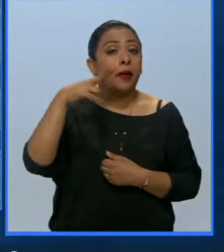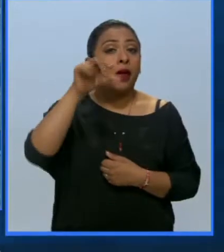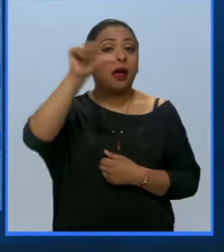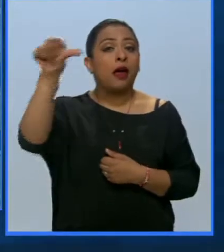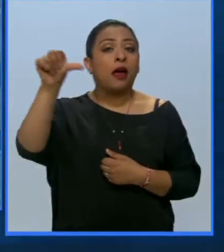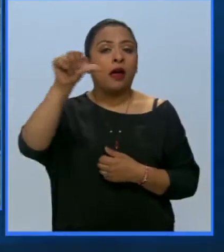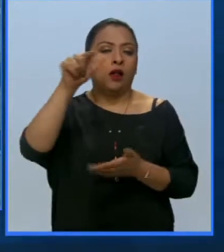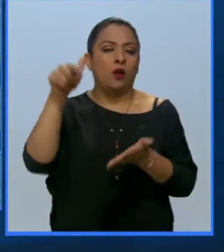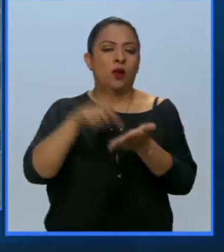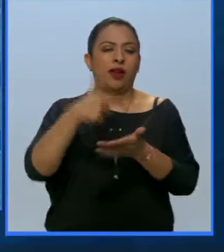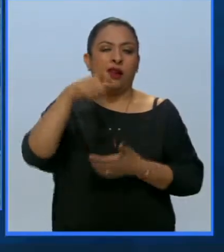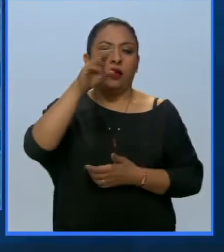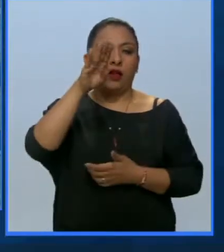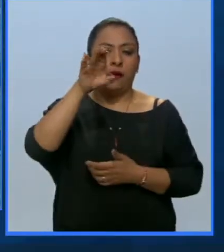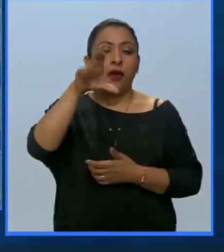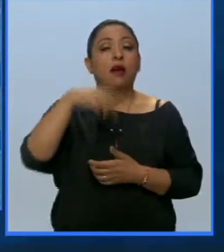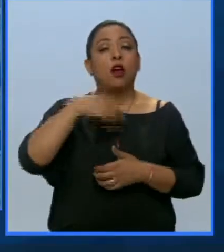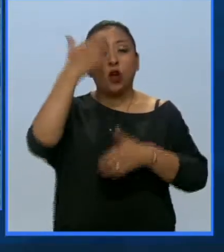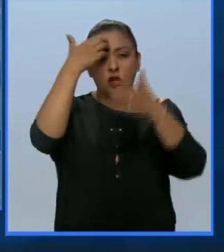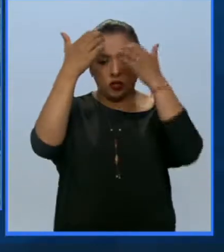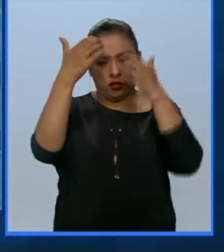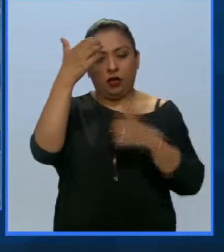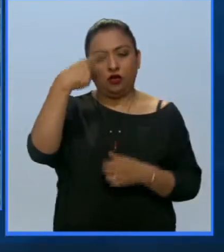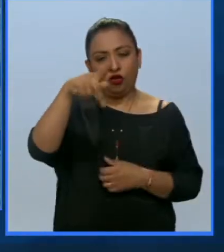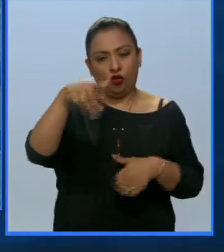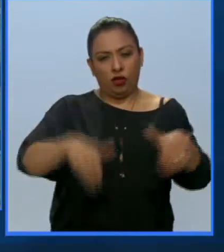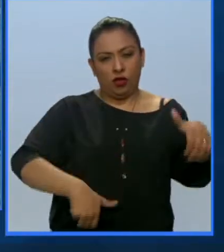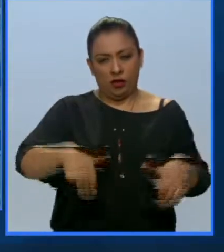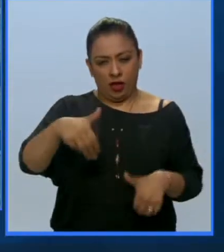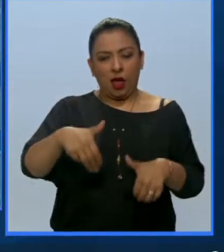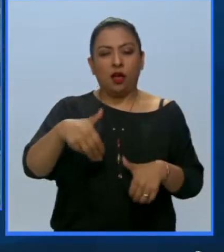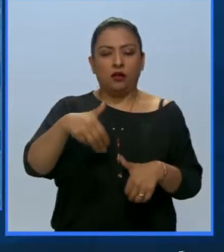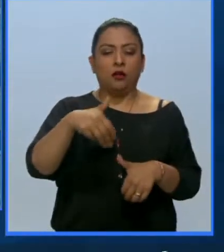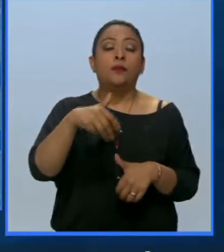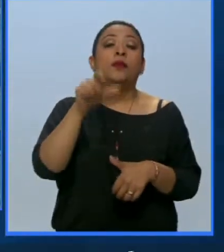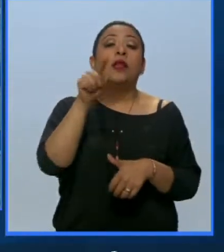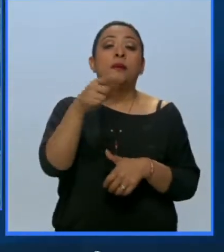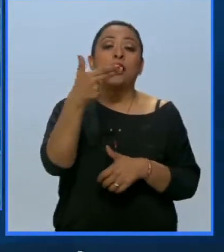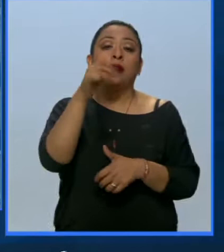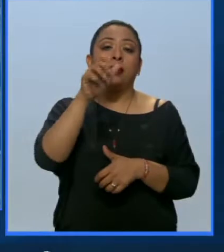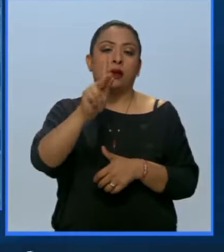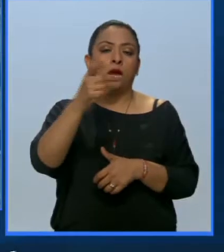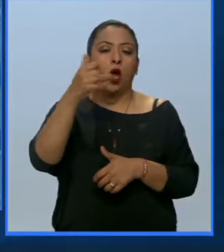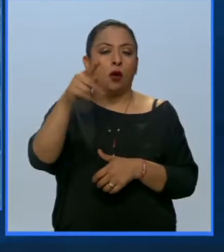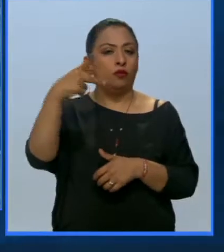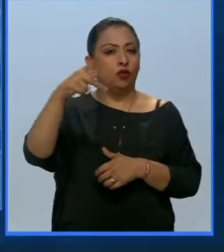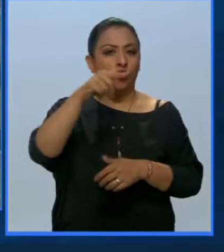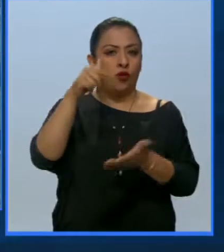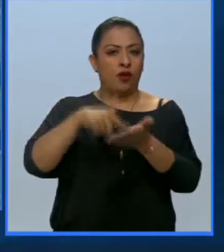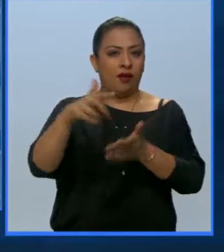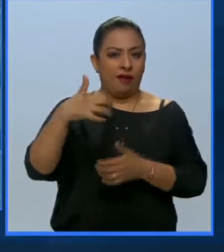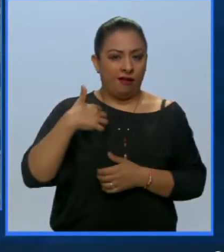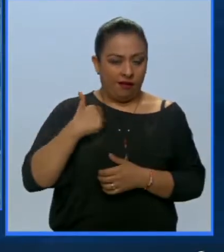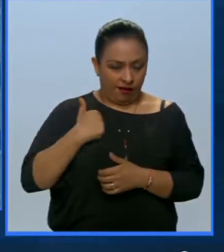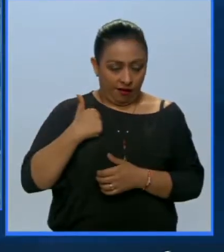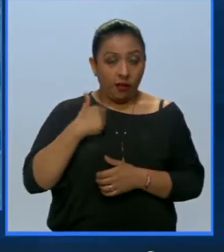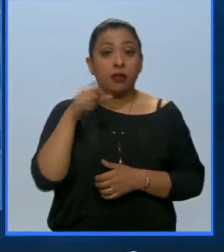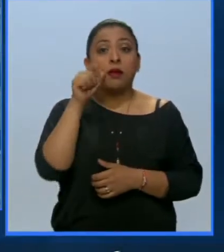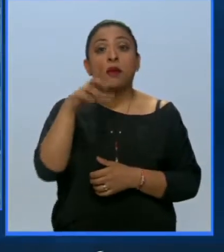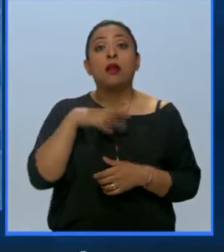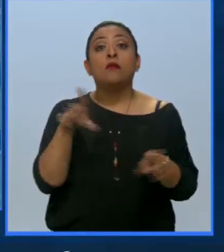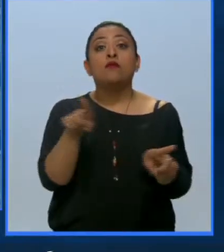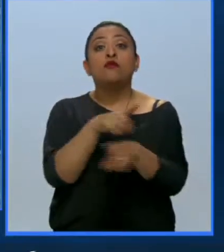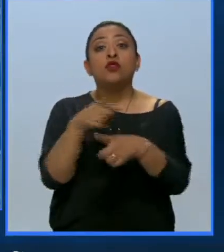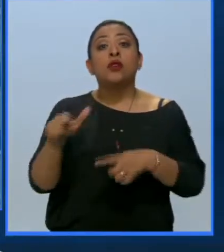Quebec para conocer el teatro de Quebec, una leyenda nórdica, Ondine, y también el hip hop de esta región de Canadá. Y estaremos también con música